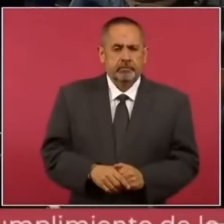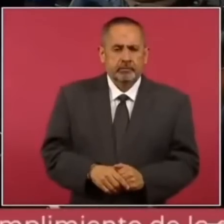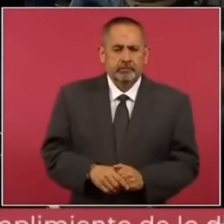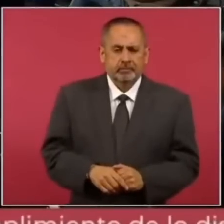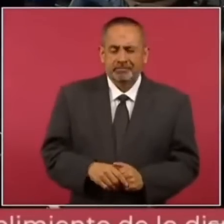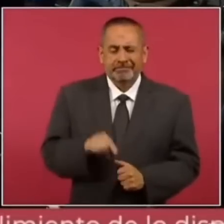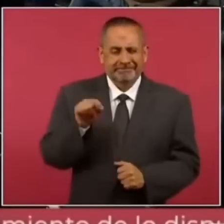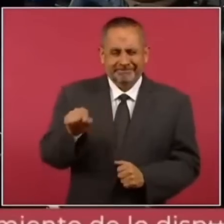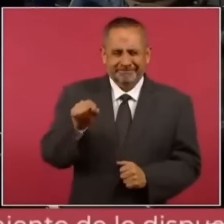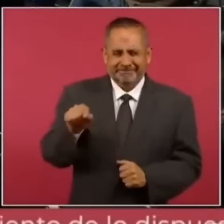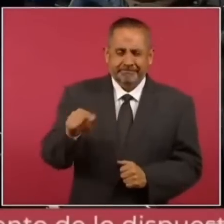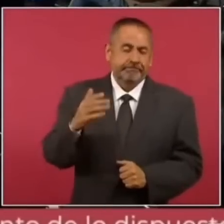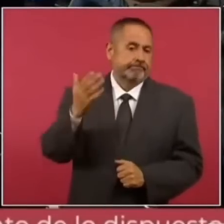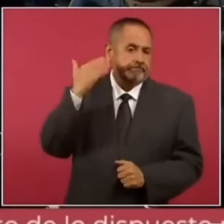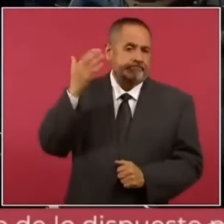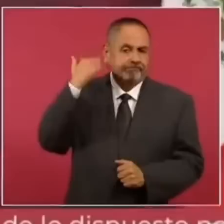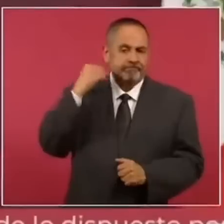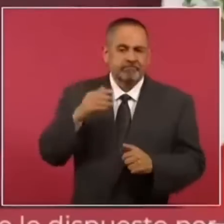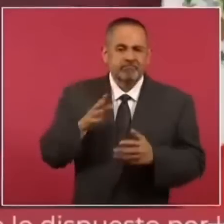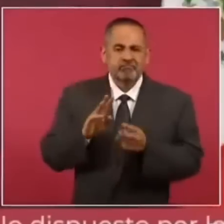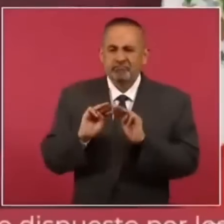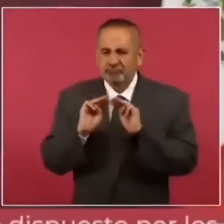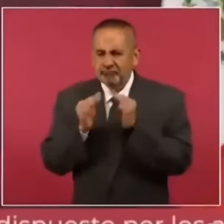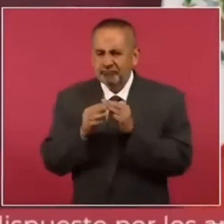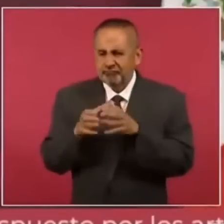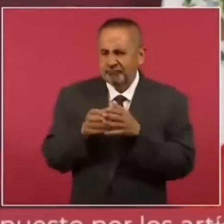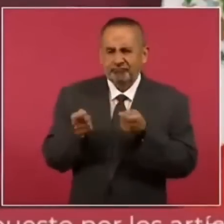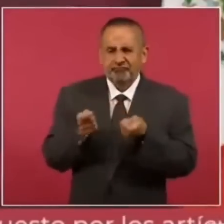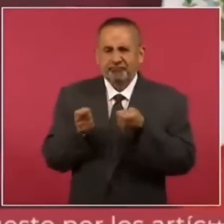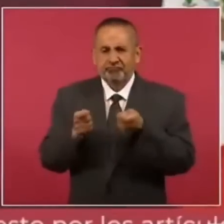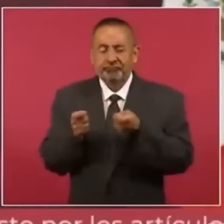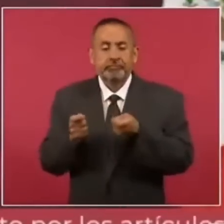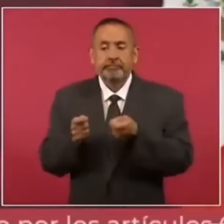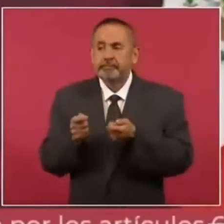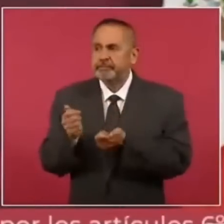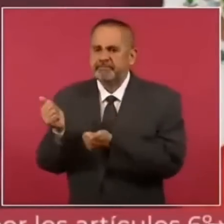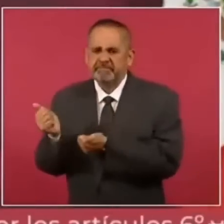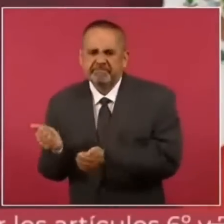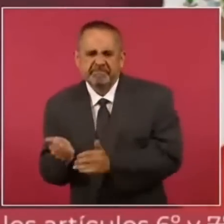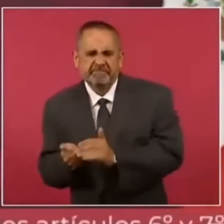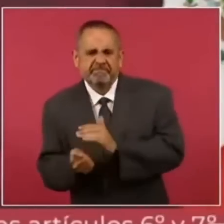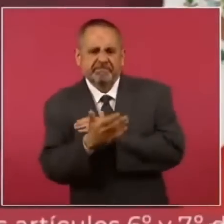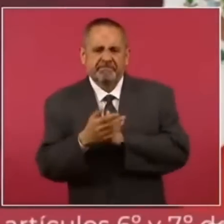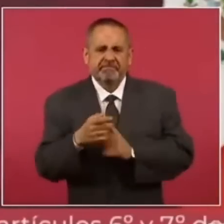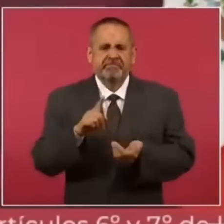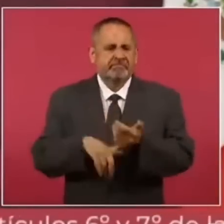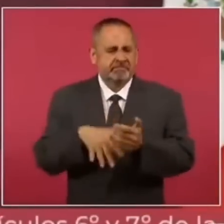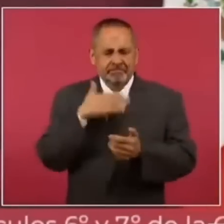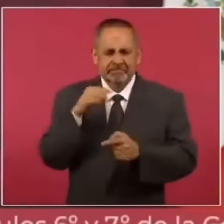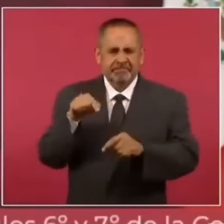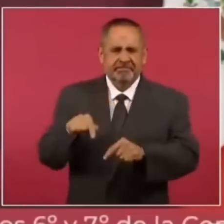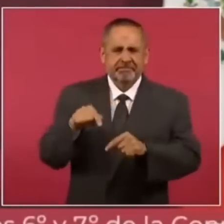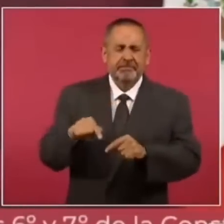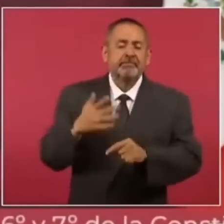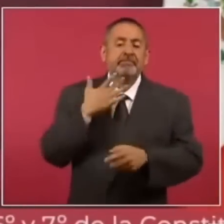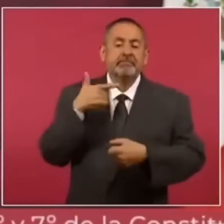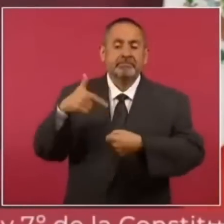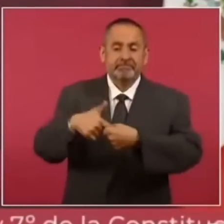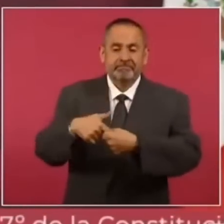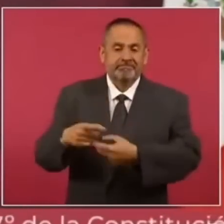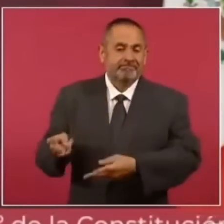alguna banda ahí manejaba el contrabando de